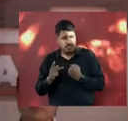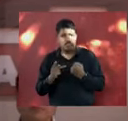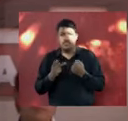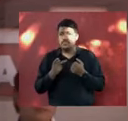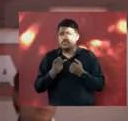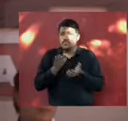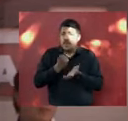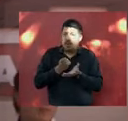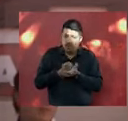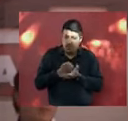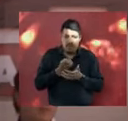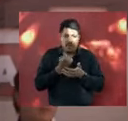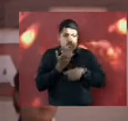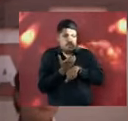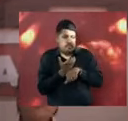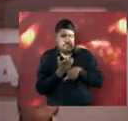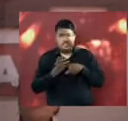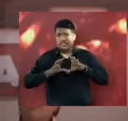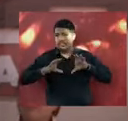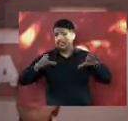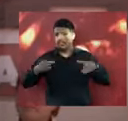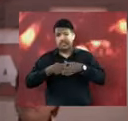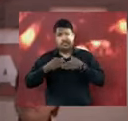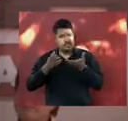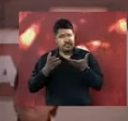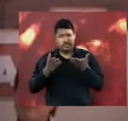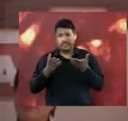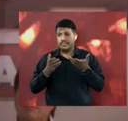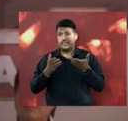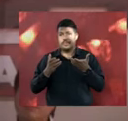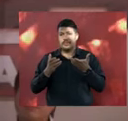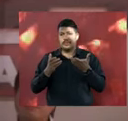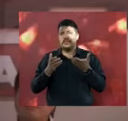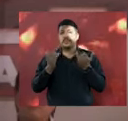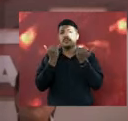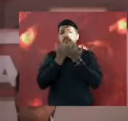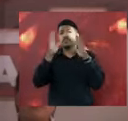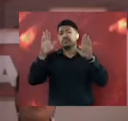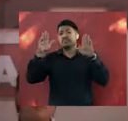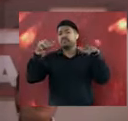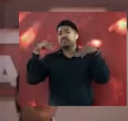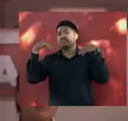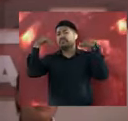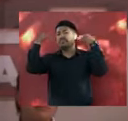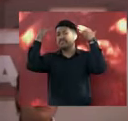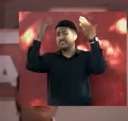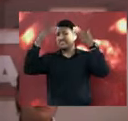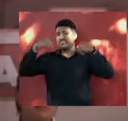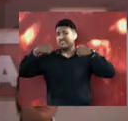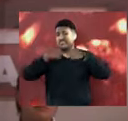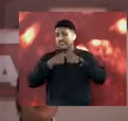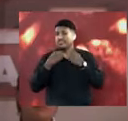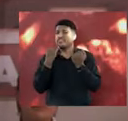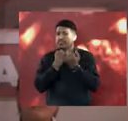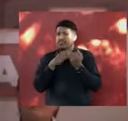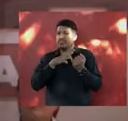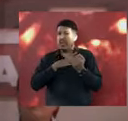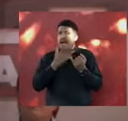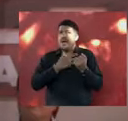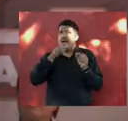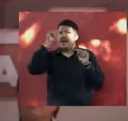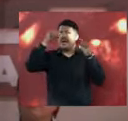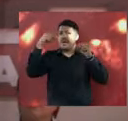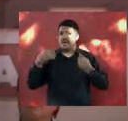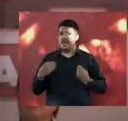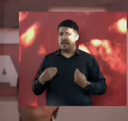de Estados Unidos con nuestros paisanos que están del otro lado de la frontera. Nosotros presumimos a